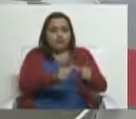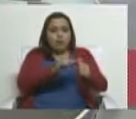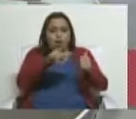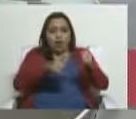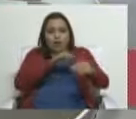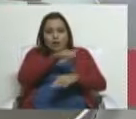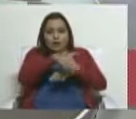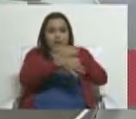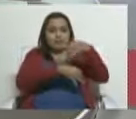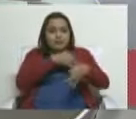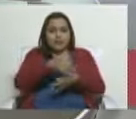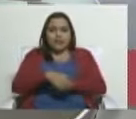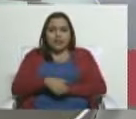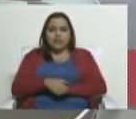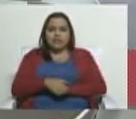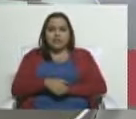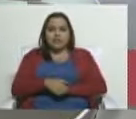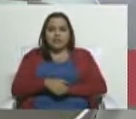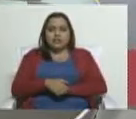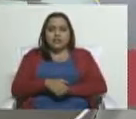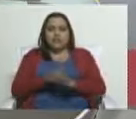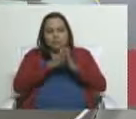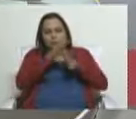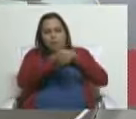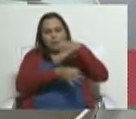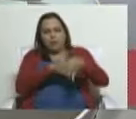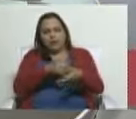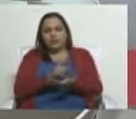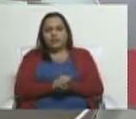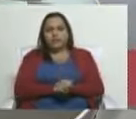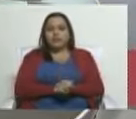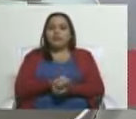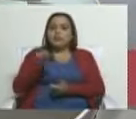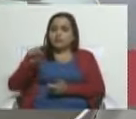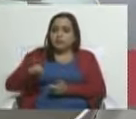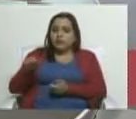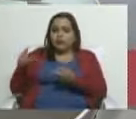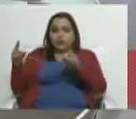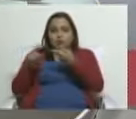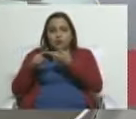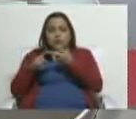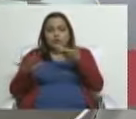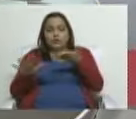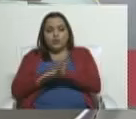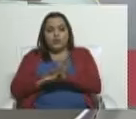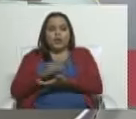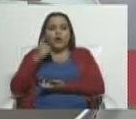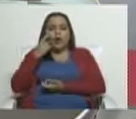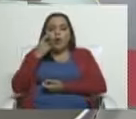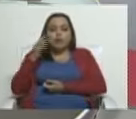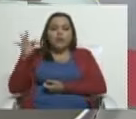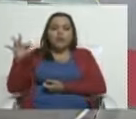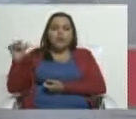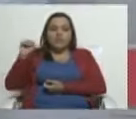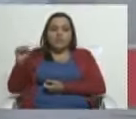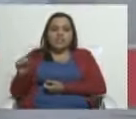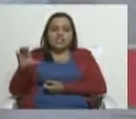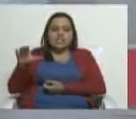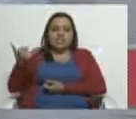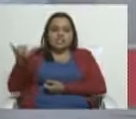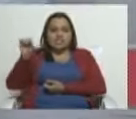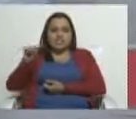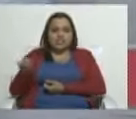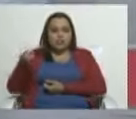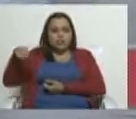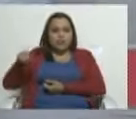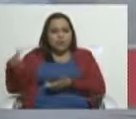discurso. Por eso es que señalaba, y háblanos de eso, por favor. Por eso señalaba que uno de los elementos del fascismo clásico es el impulso al